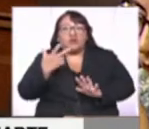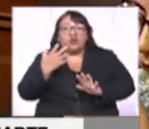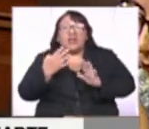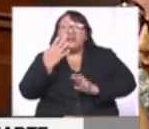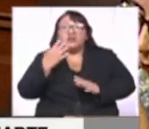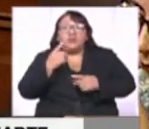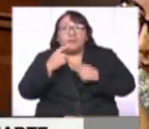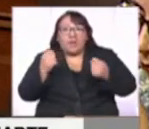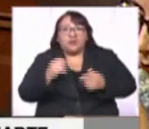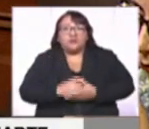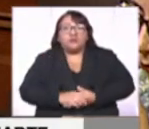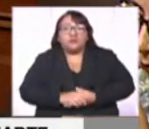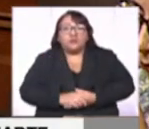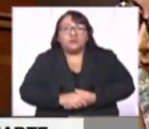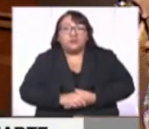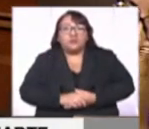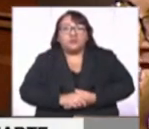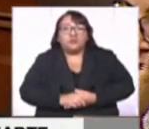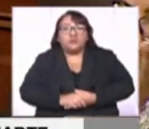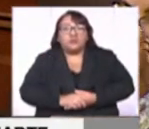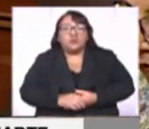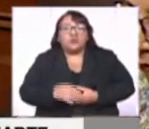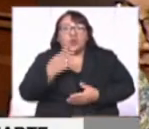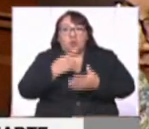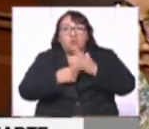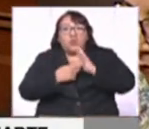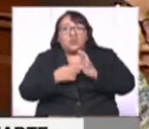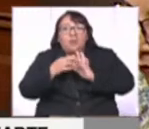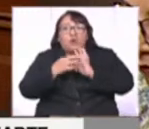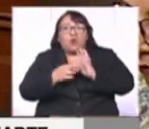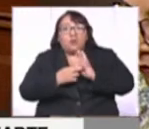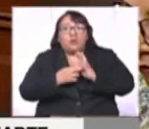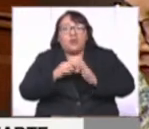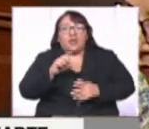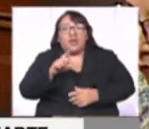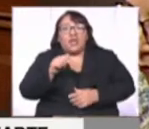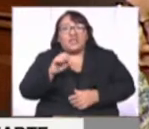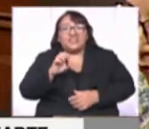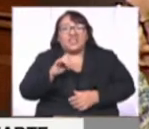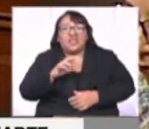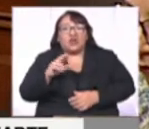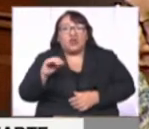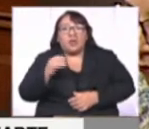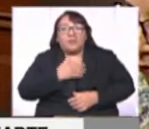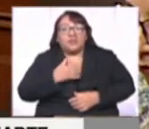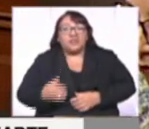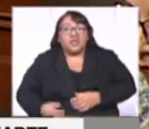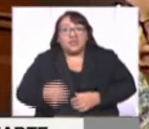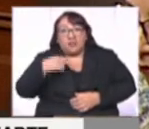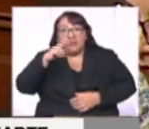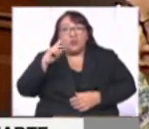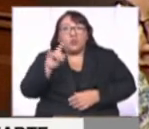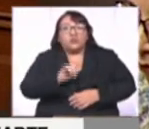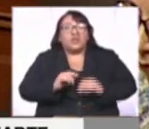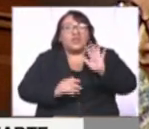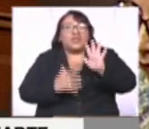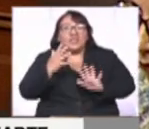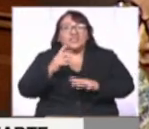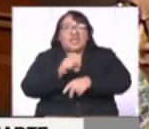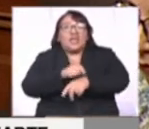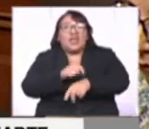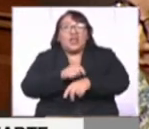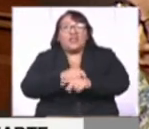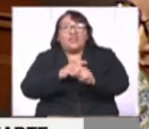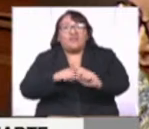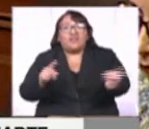marzo, y vamos a recordar los hechos uno por uno, el programa La Encerrona informó que la presidenta de la República usaba 15 relojes